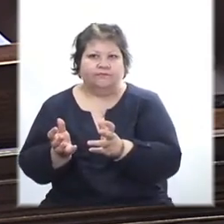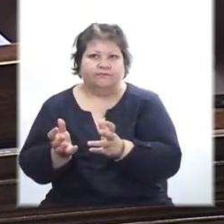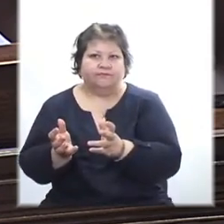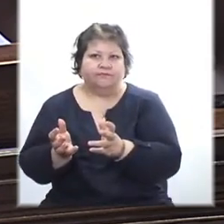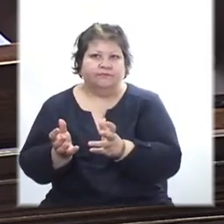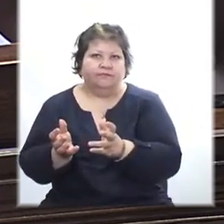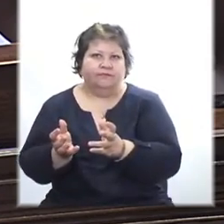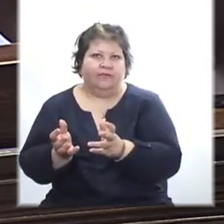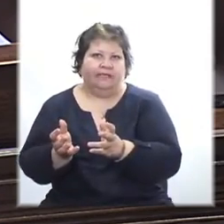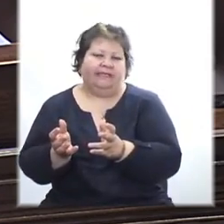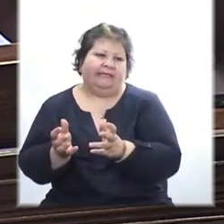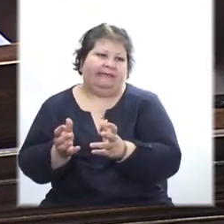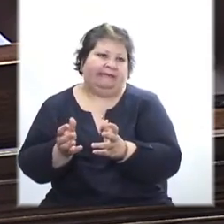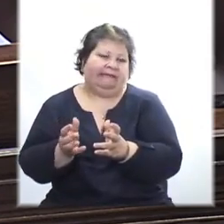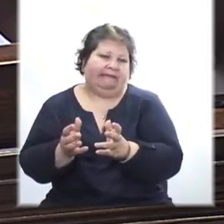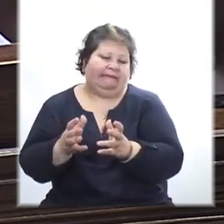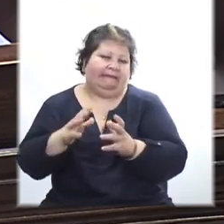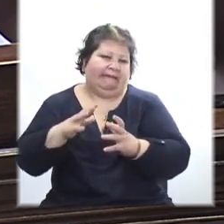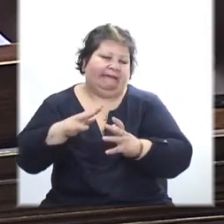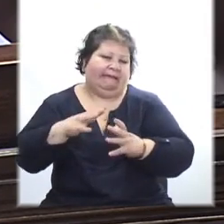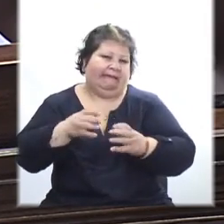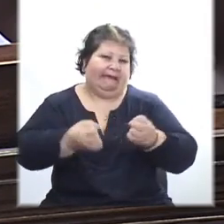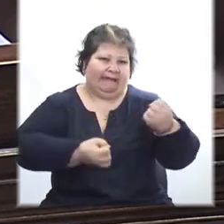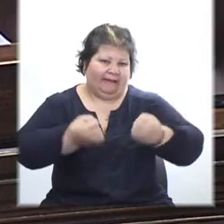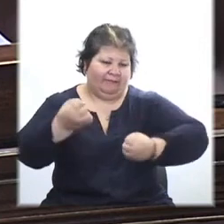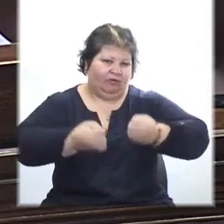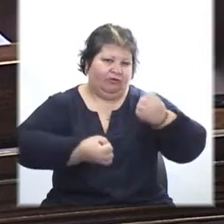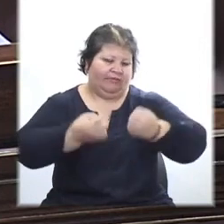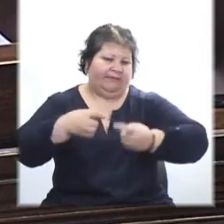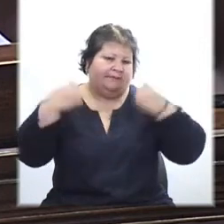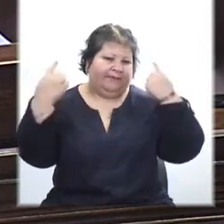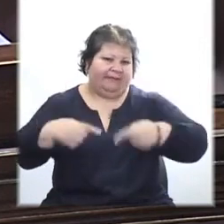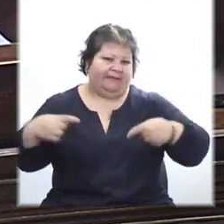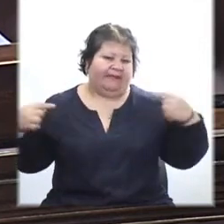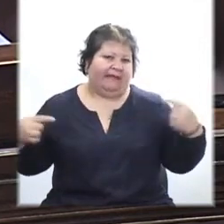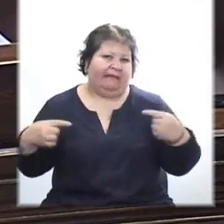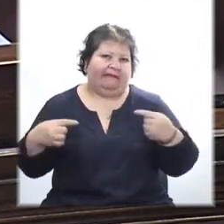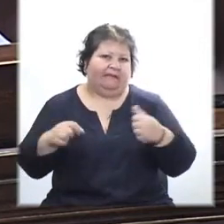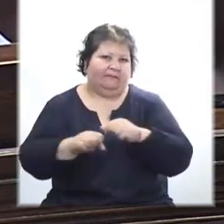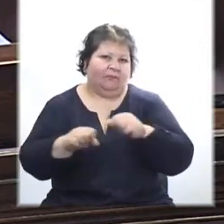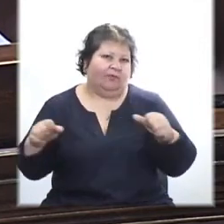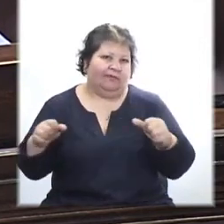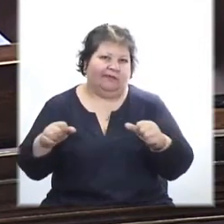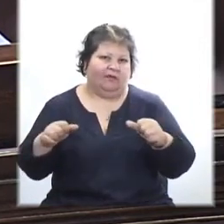está claro que el de la camioneta con los materiales de